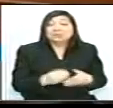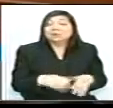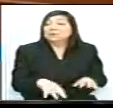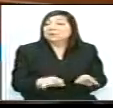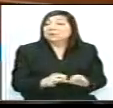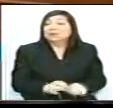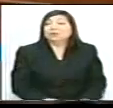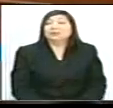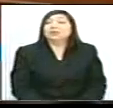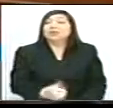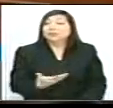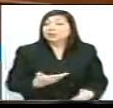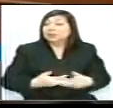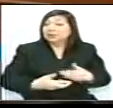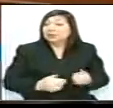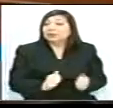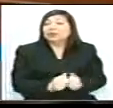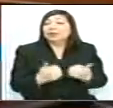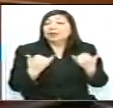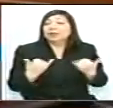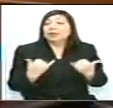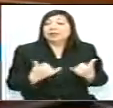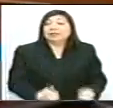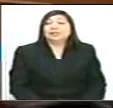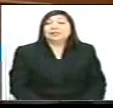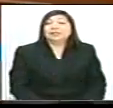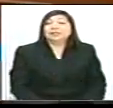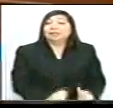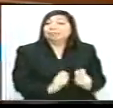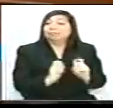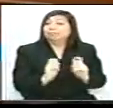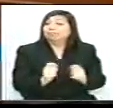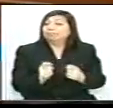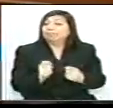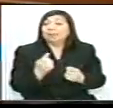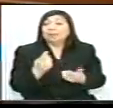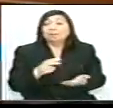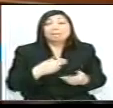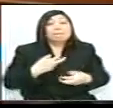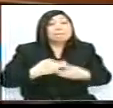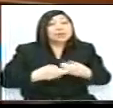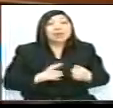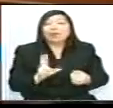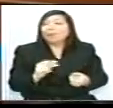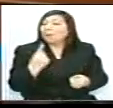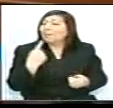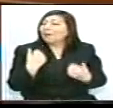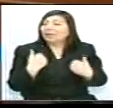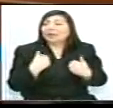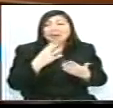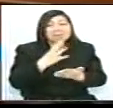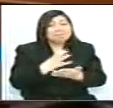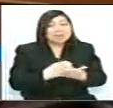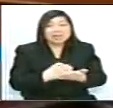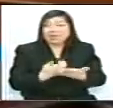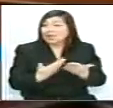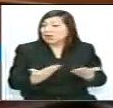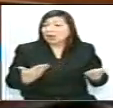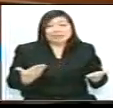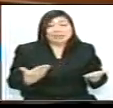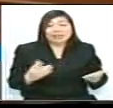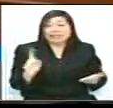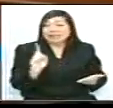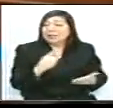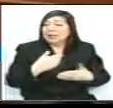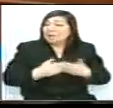fundamental, hay que promoverla, y esto está destinado precisamente a promover, no para tener menos recursos, sino